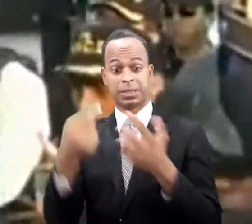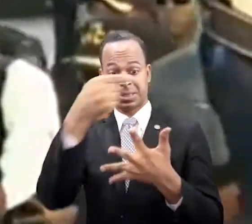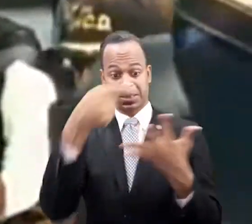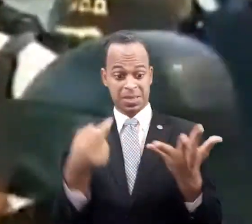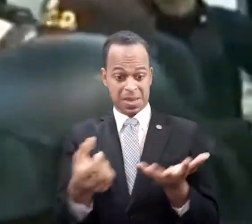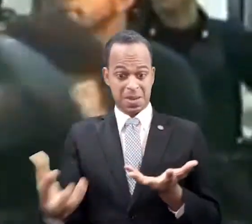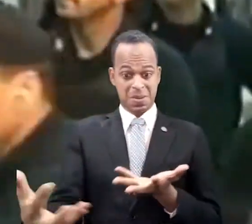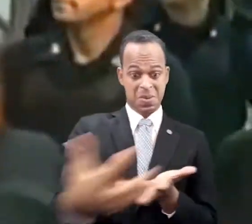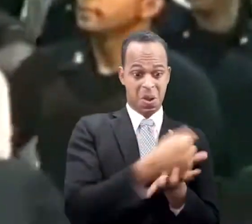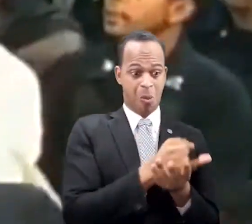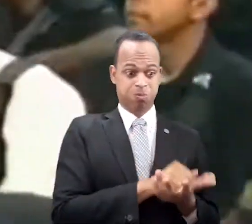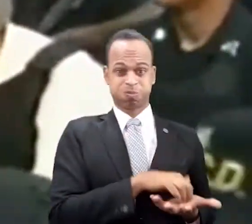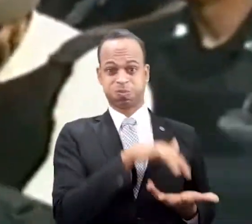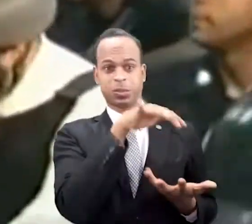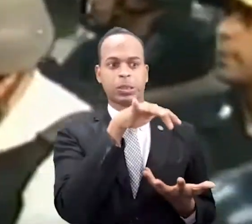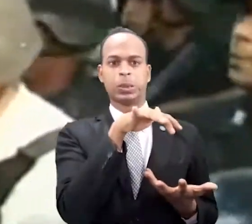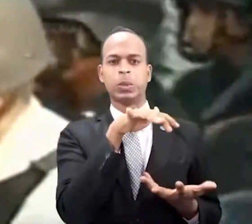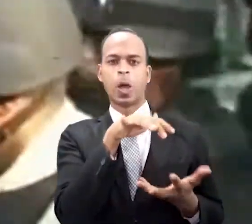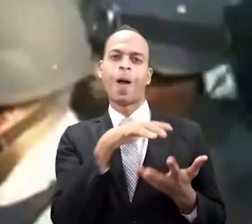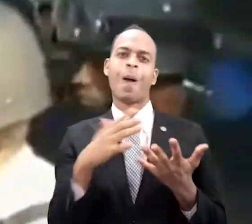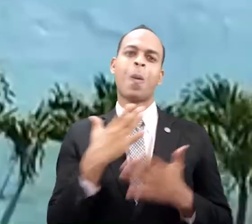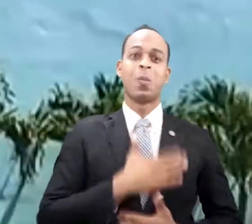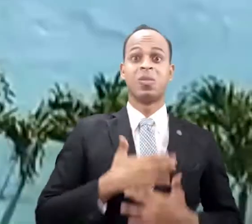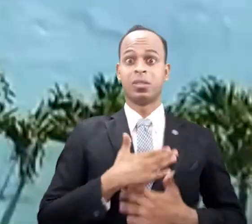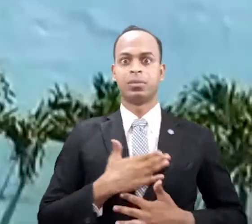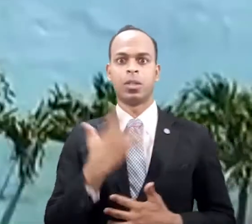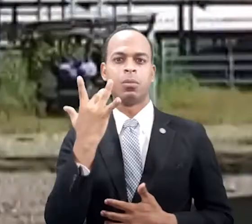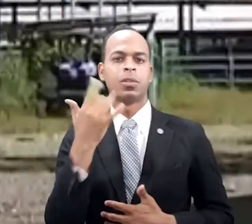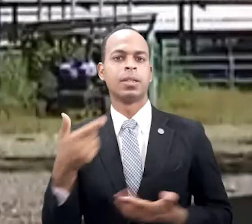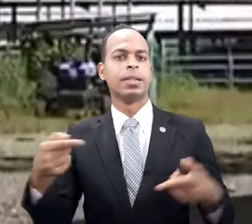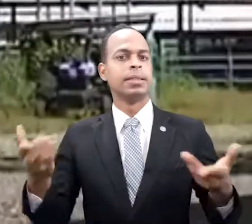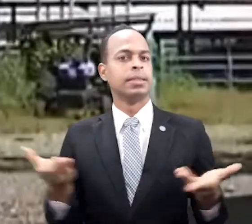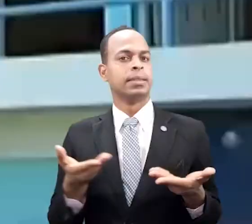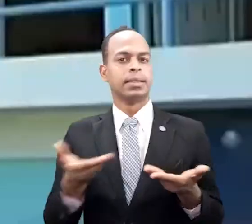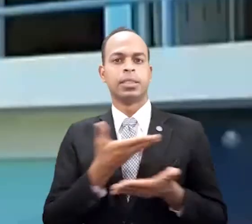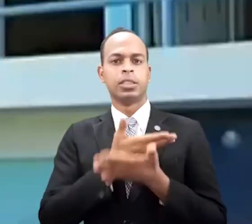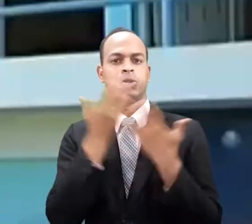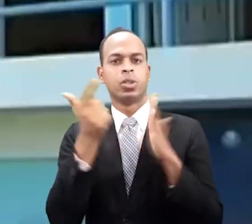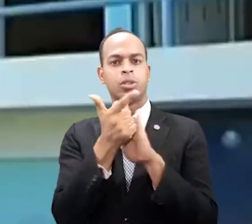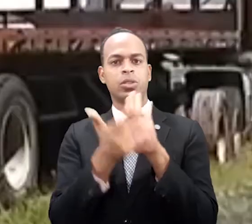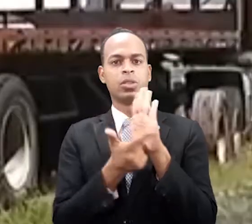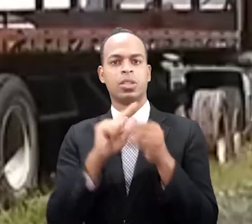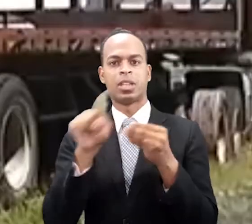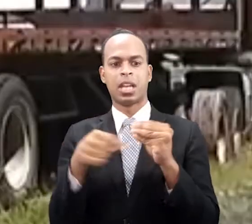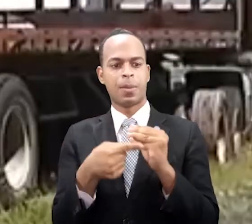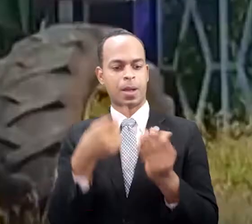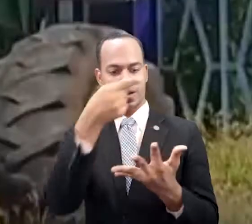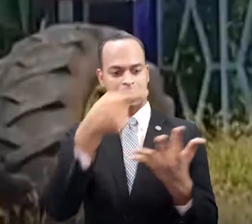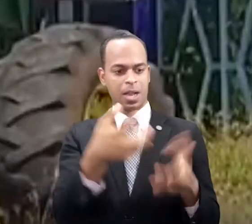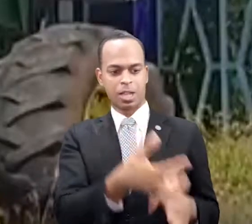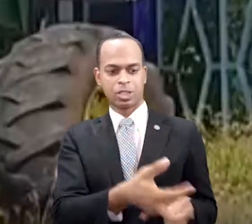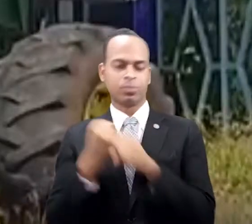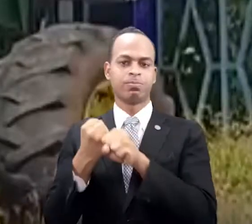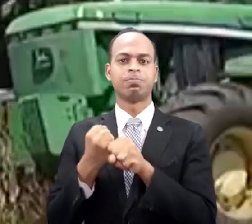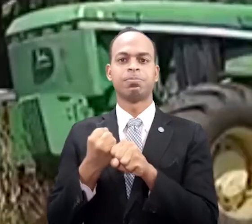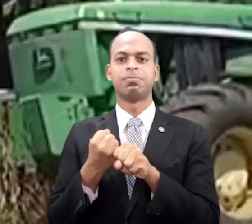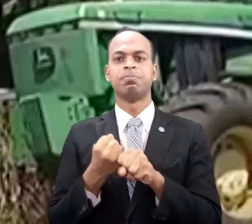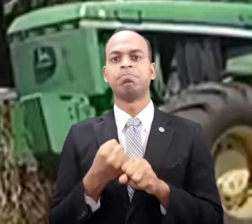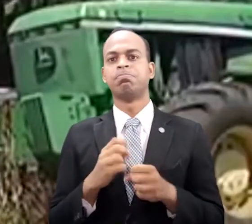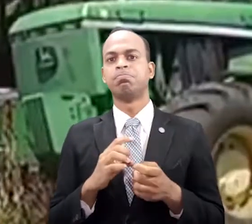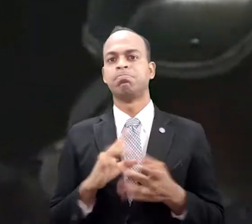de los bienes creados por sus actividades ilícitas, ante la ausencia de una ley sobre juicio de extinción de